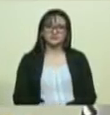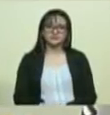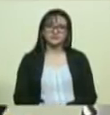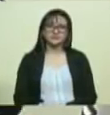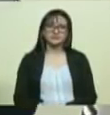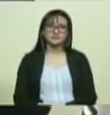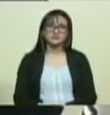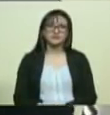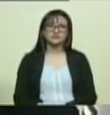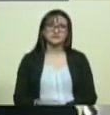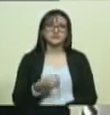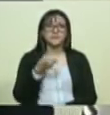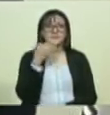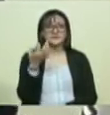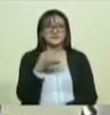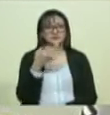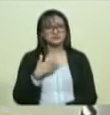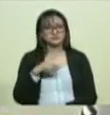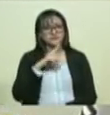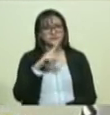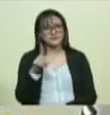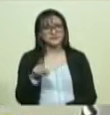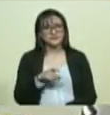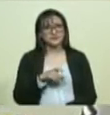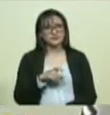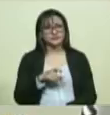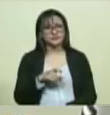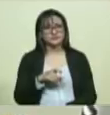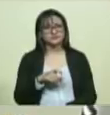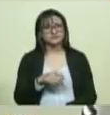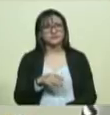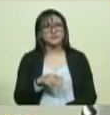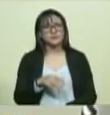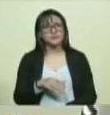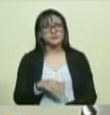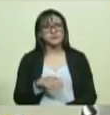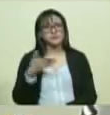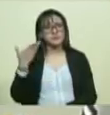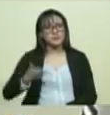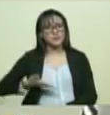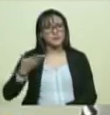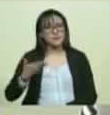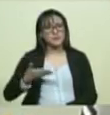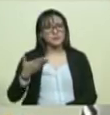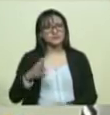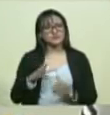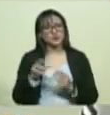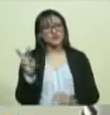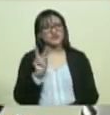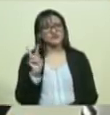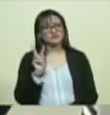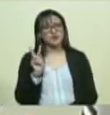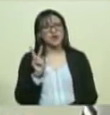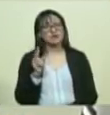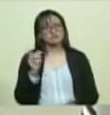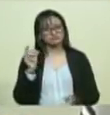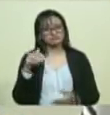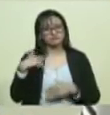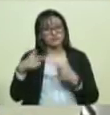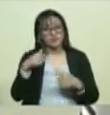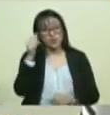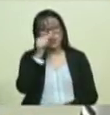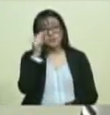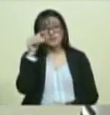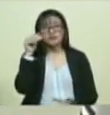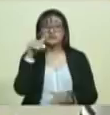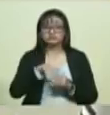Sí, muy buenas tardes. Quería preguntarle en torno, porque usted ha hecho mucho hincapié en la importancia de que los venezolanos se manifiesten este próximo